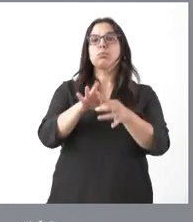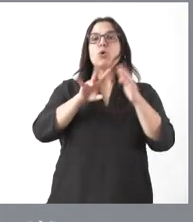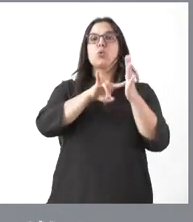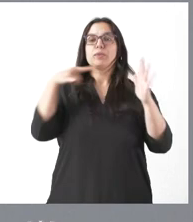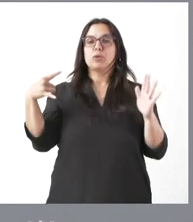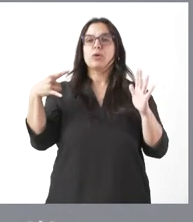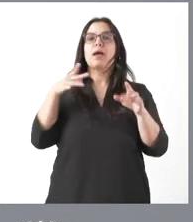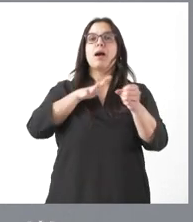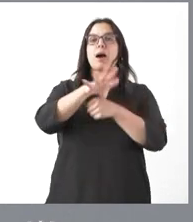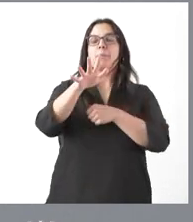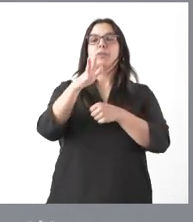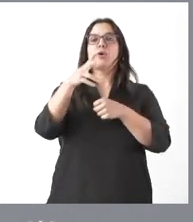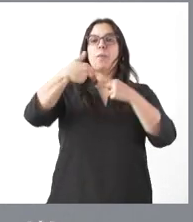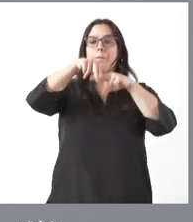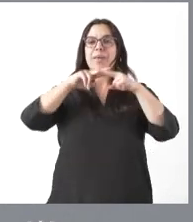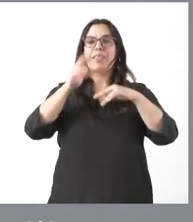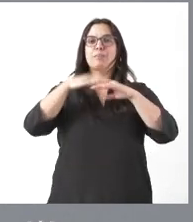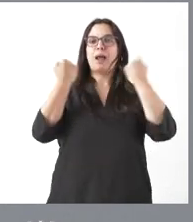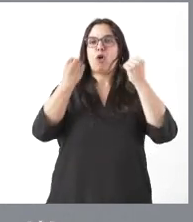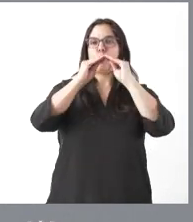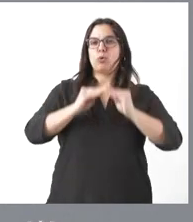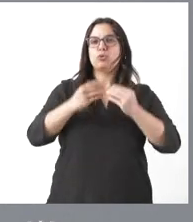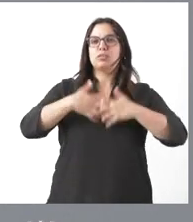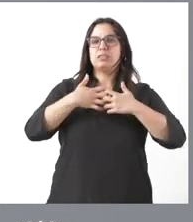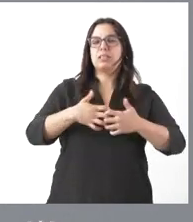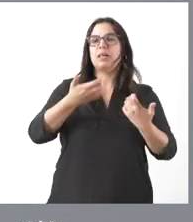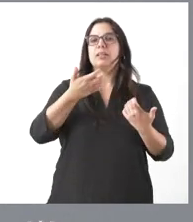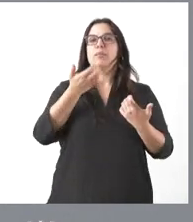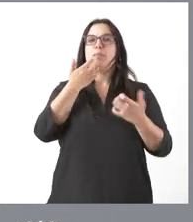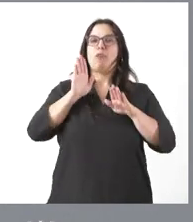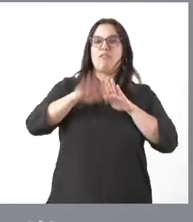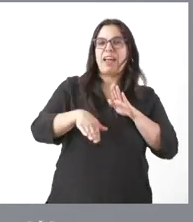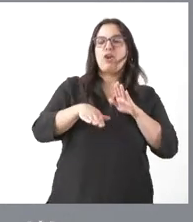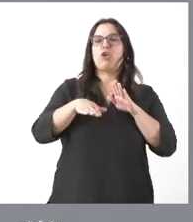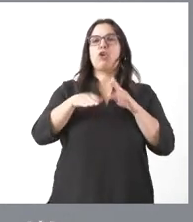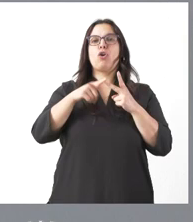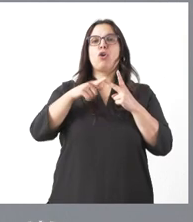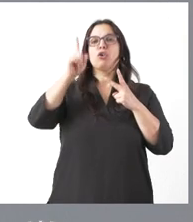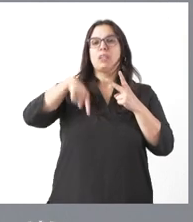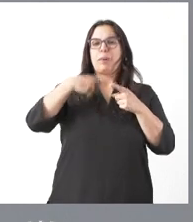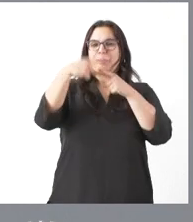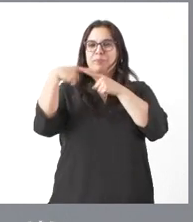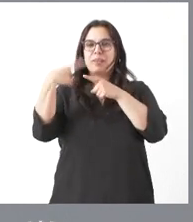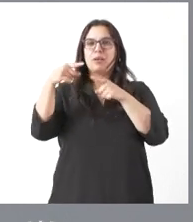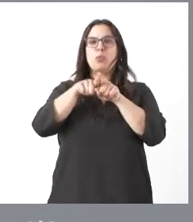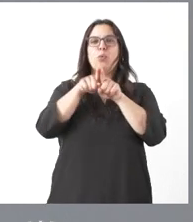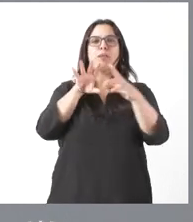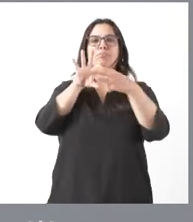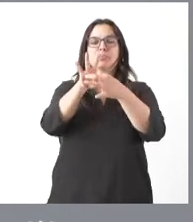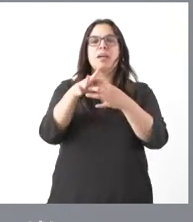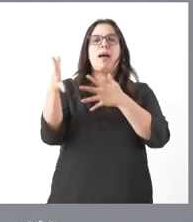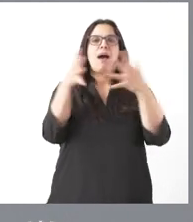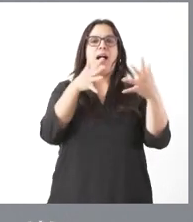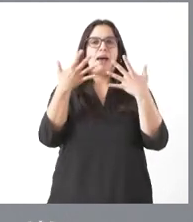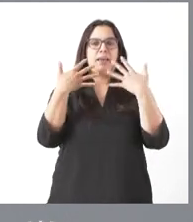las nuevas tecnologías en el ámbito de los componentes para la automoción como pistones de freno y componentes de compresores de aire acondicionado y finalmente